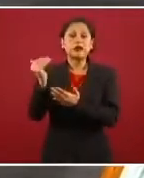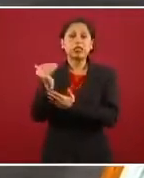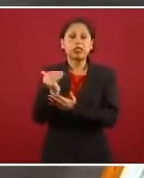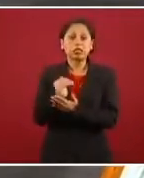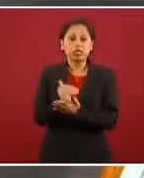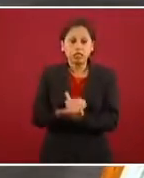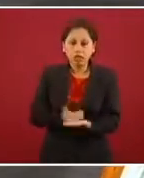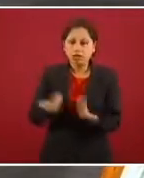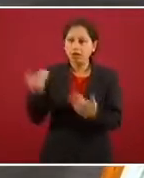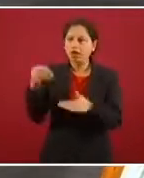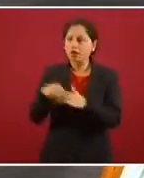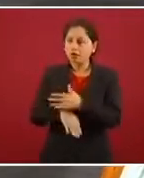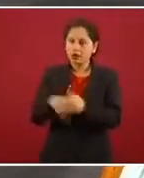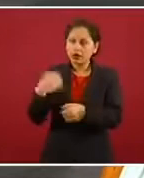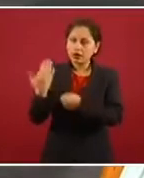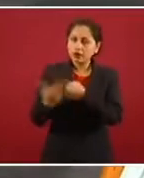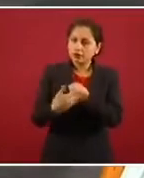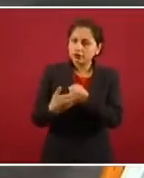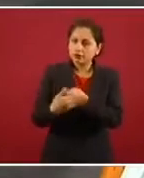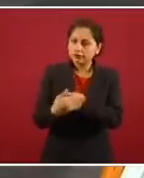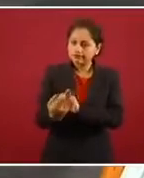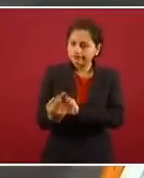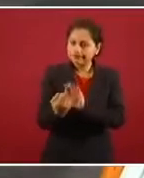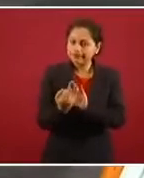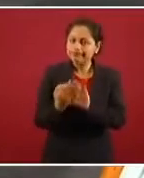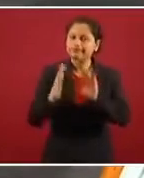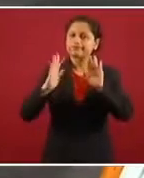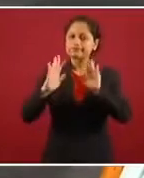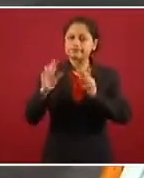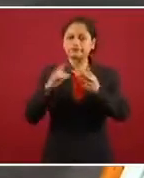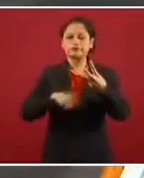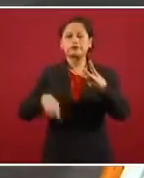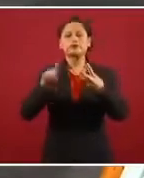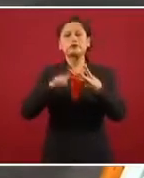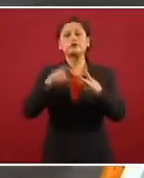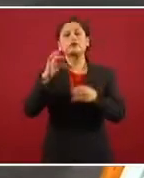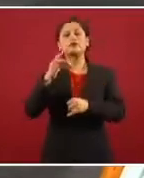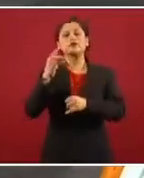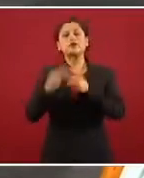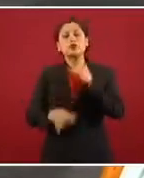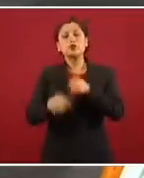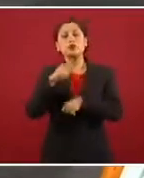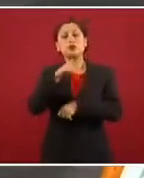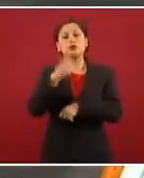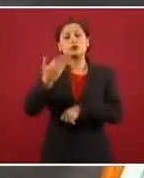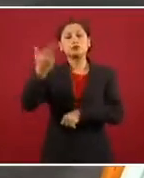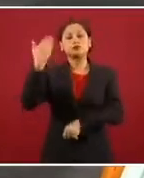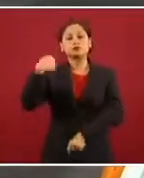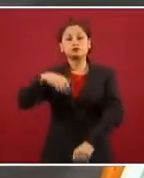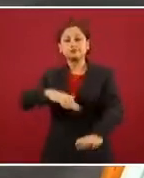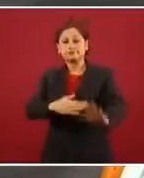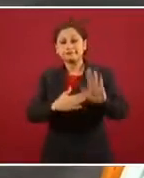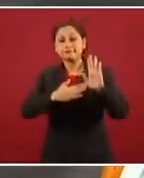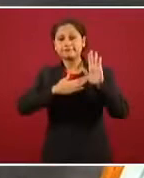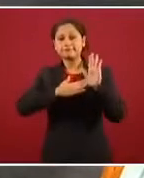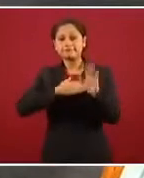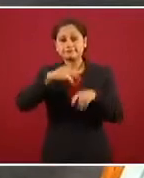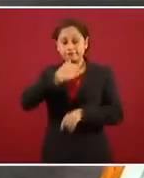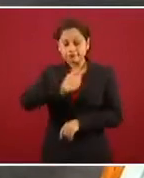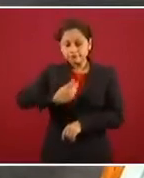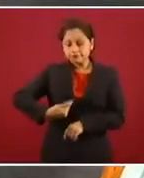plazo. Y por último, usted prometió y se prometió ser uno de los mejores presidentes de México.